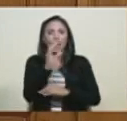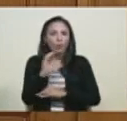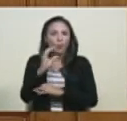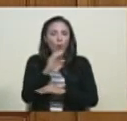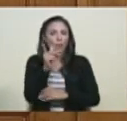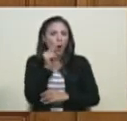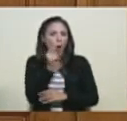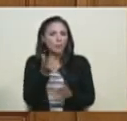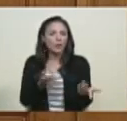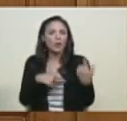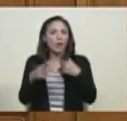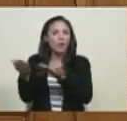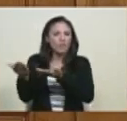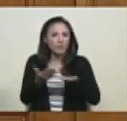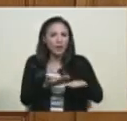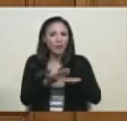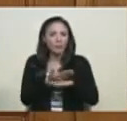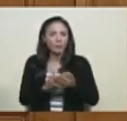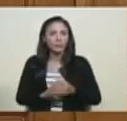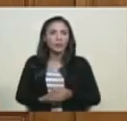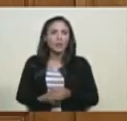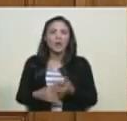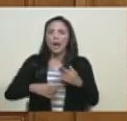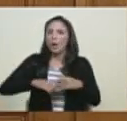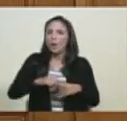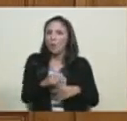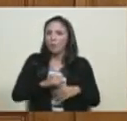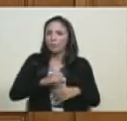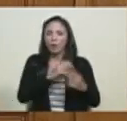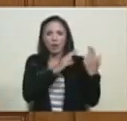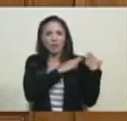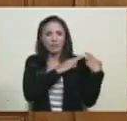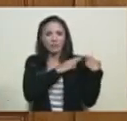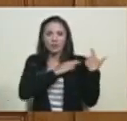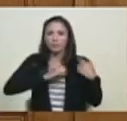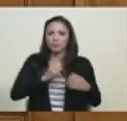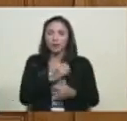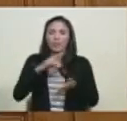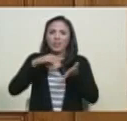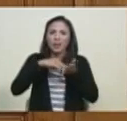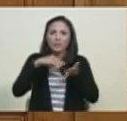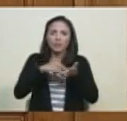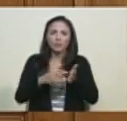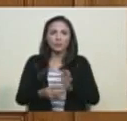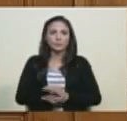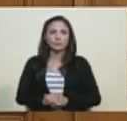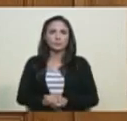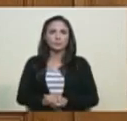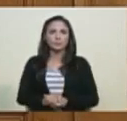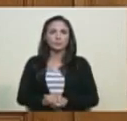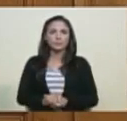Colombia. Un jefe de policía municipal de Carabobo.